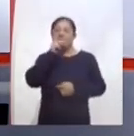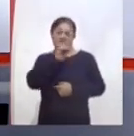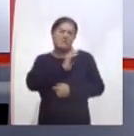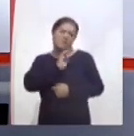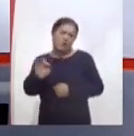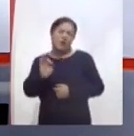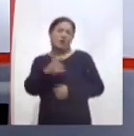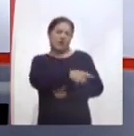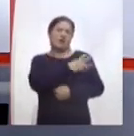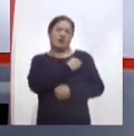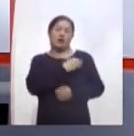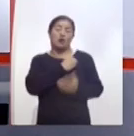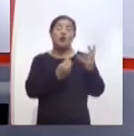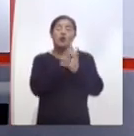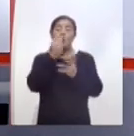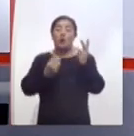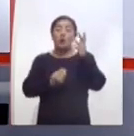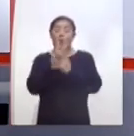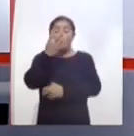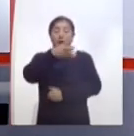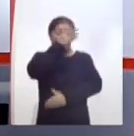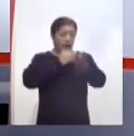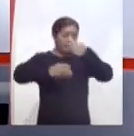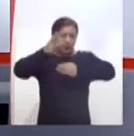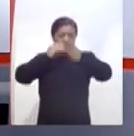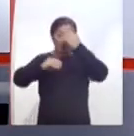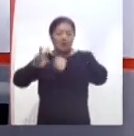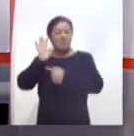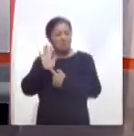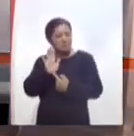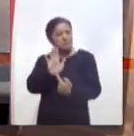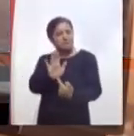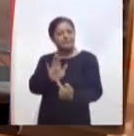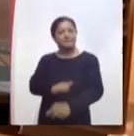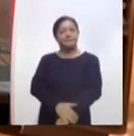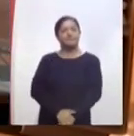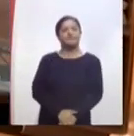en sus hijos nuevos aprendizajes. Veamos de qué se trata.